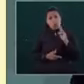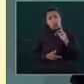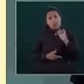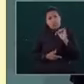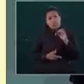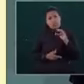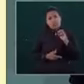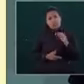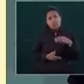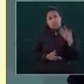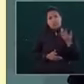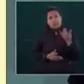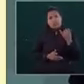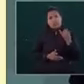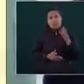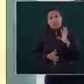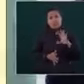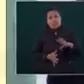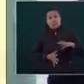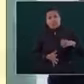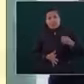el autoritarismo,